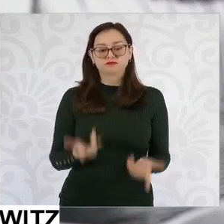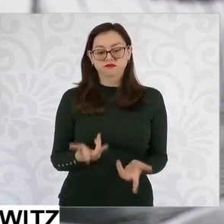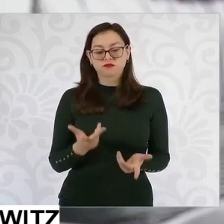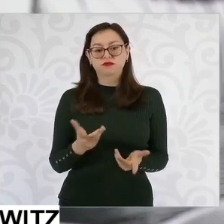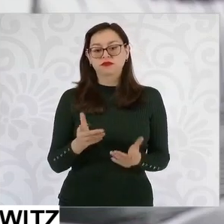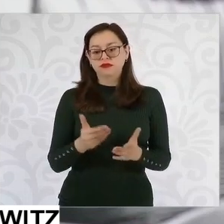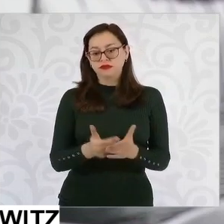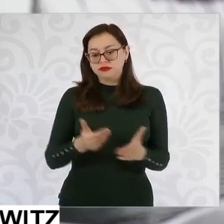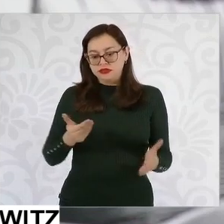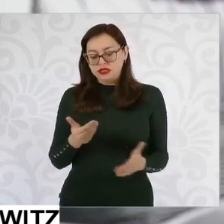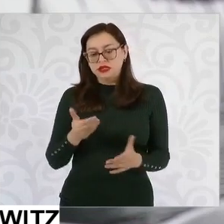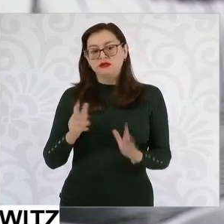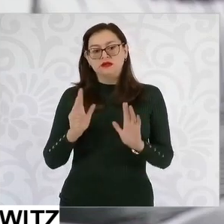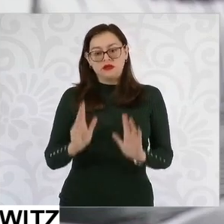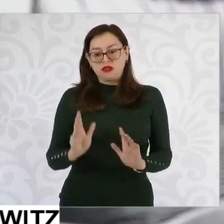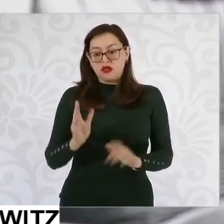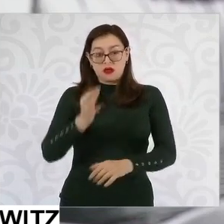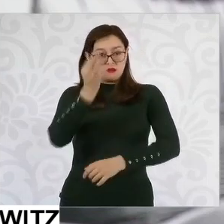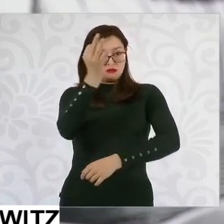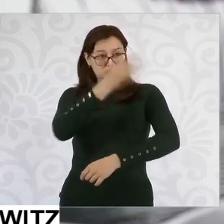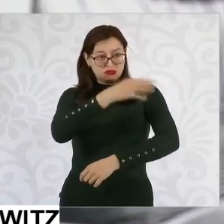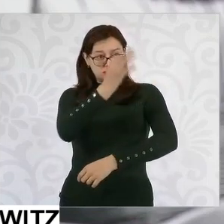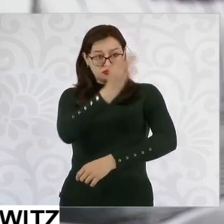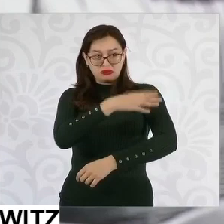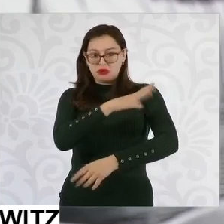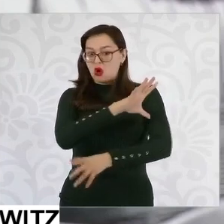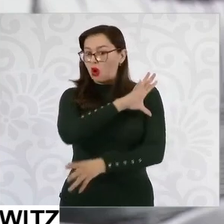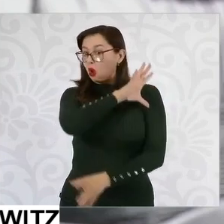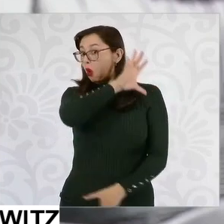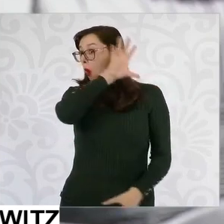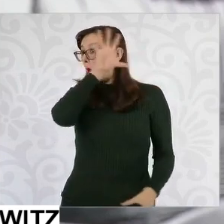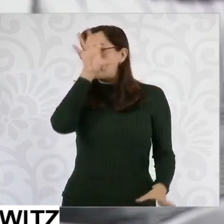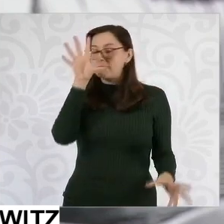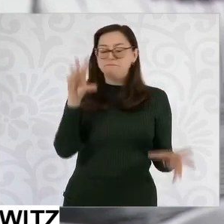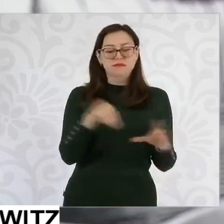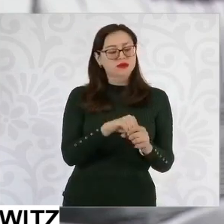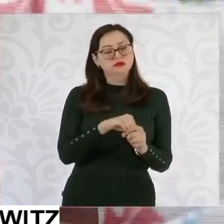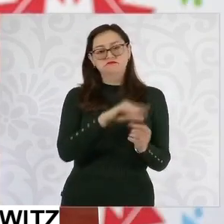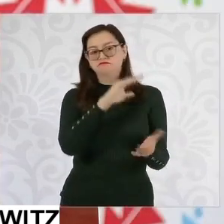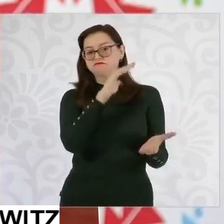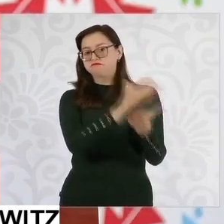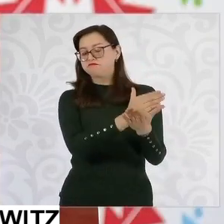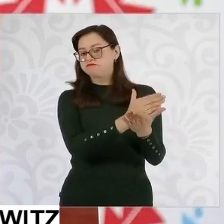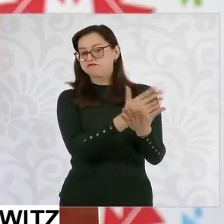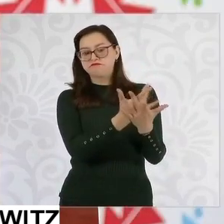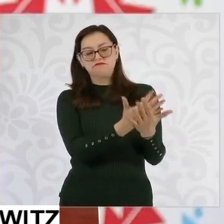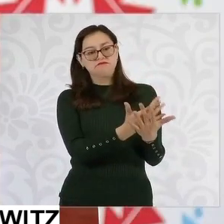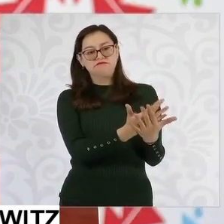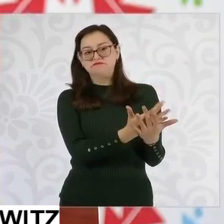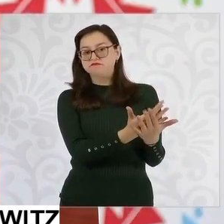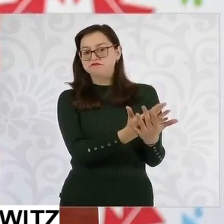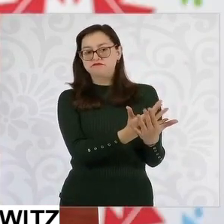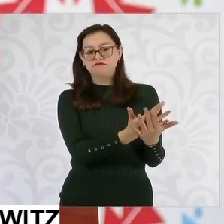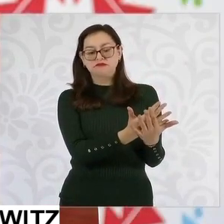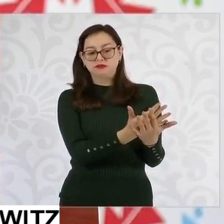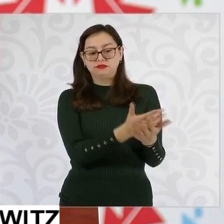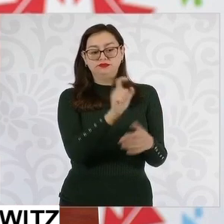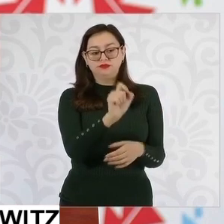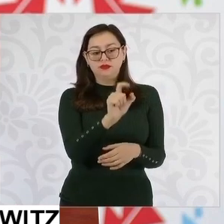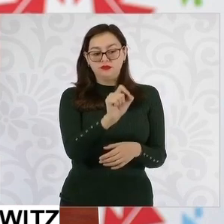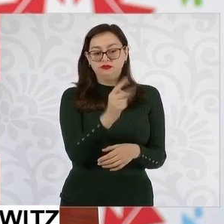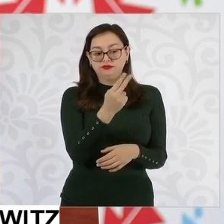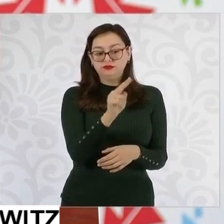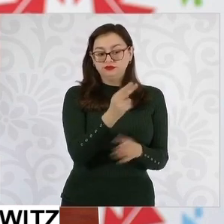forma preventiva todas las soluciones de nutrición parenteral preparadas a partir del día 21